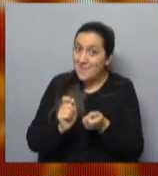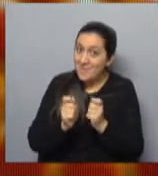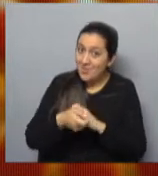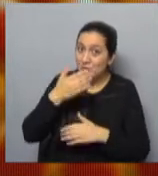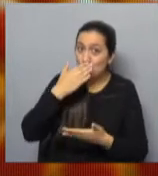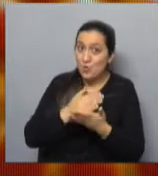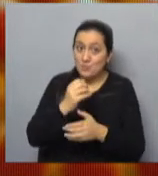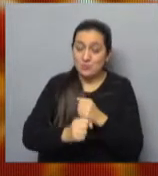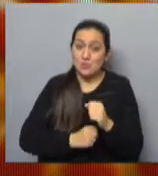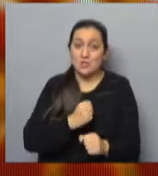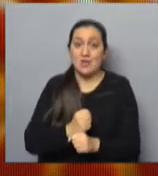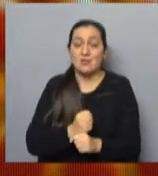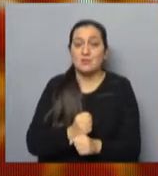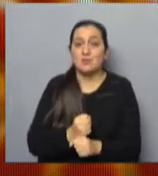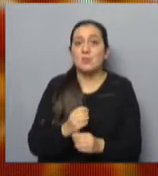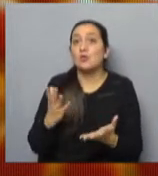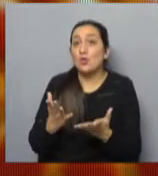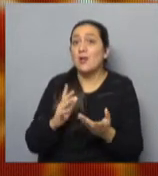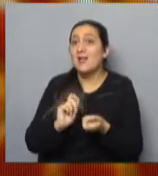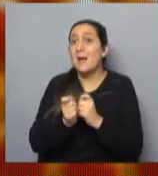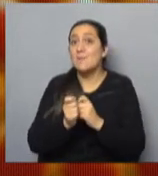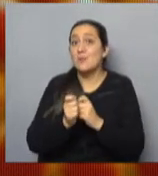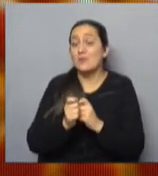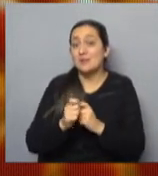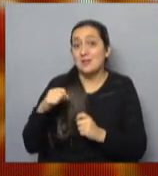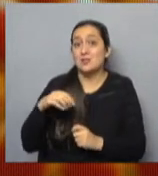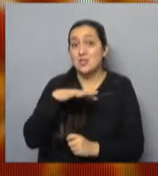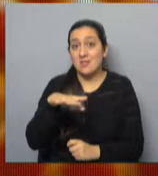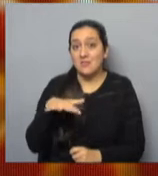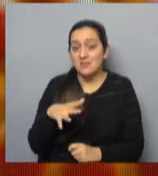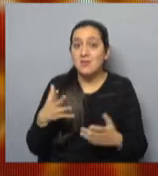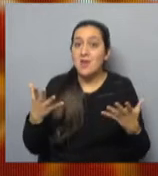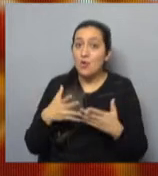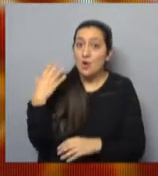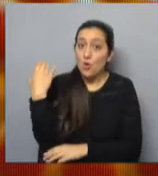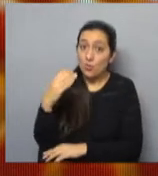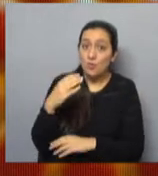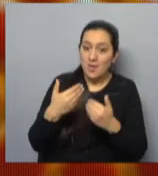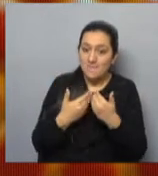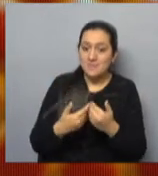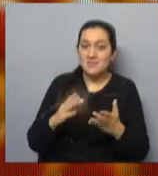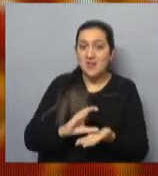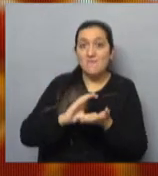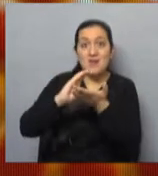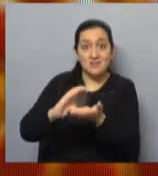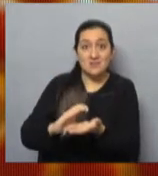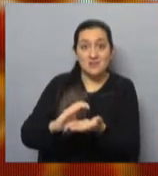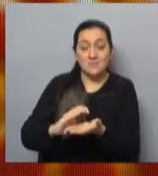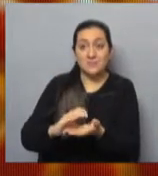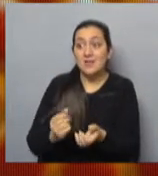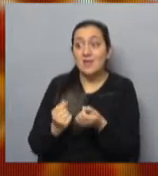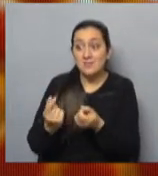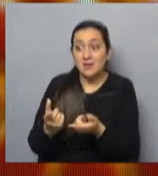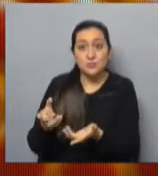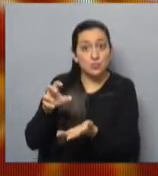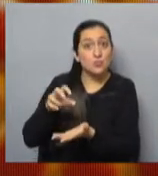los últimos años por todo lo que está ocurriendo en la sociedad y bueno y ahora los clubes empiezan a invertir a crecer y a darle ese espacio